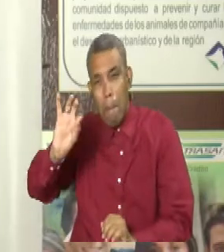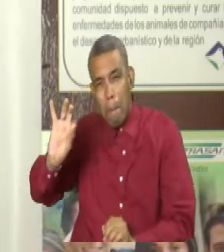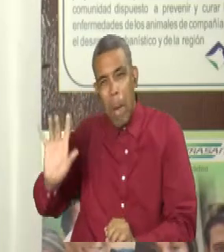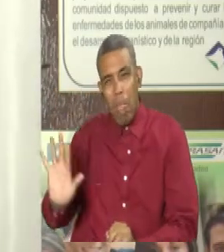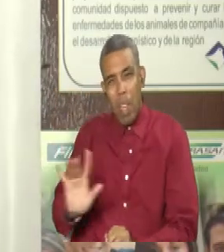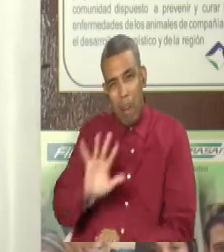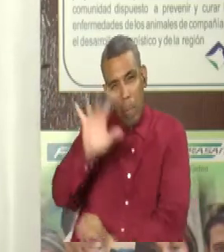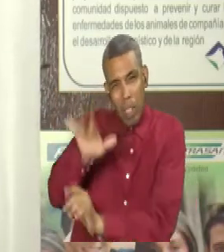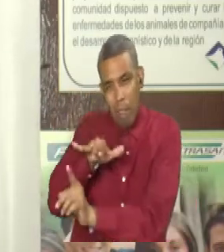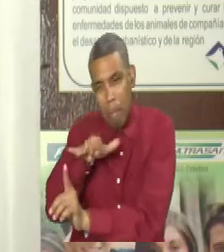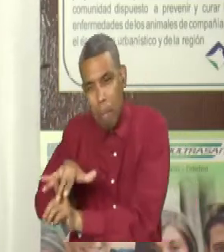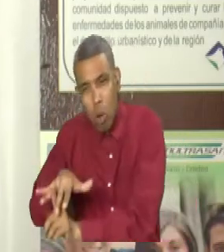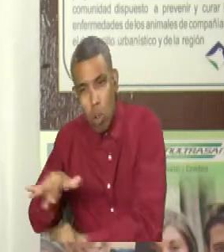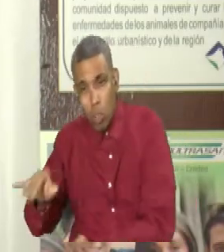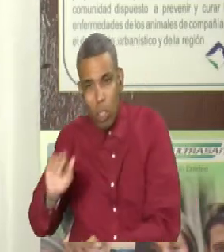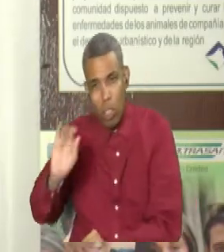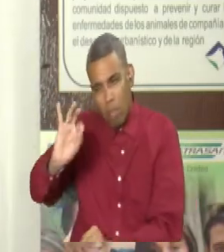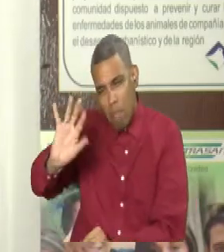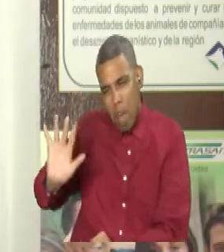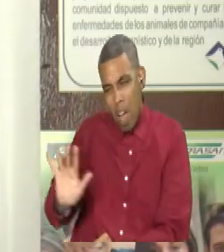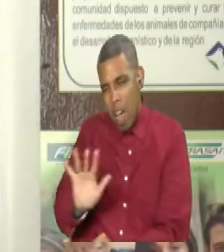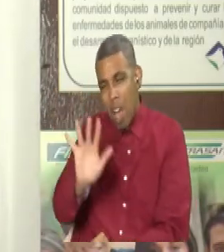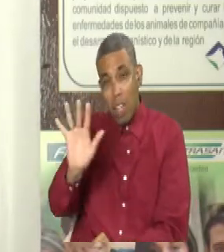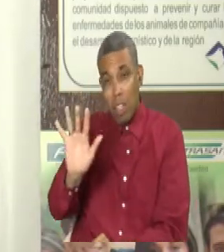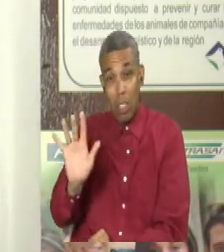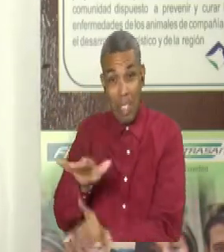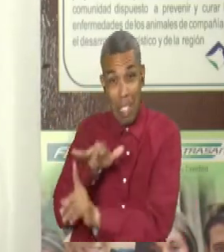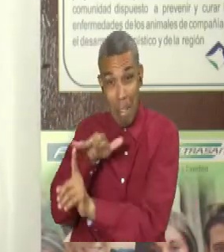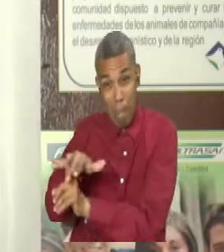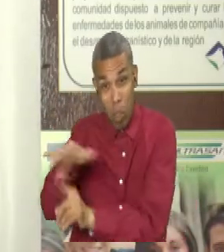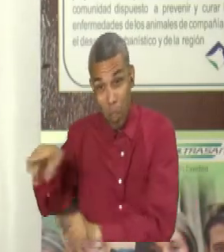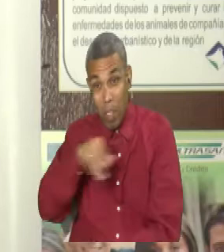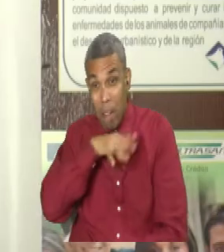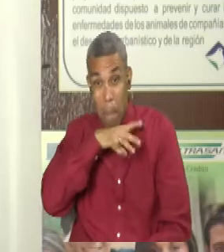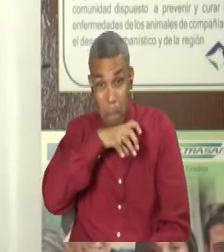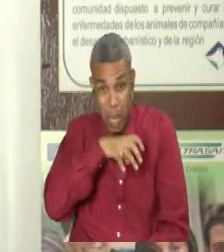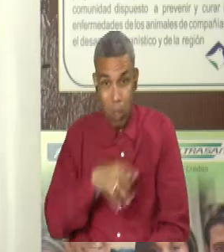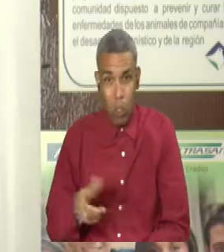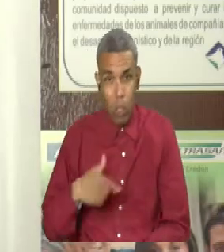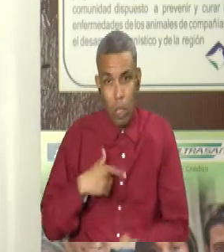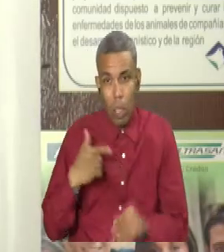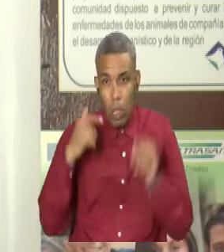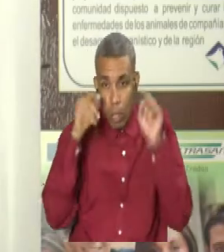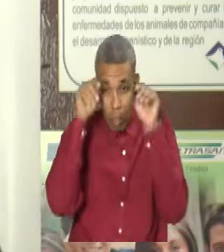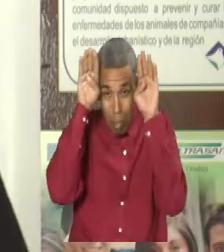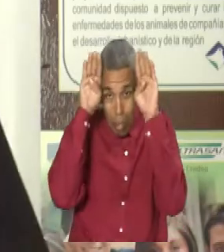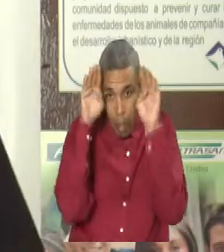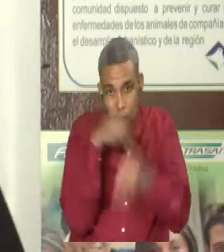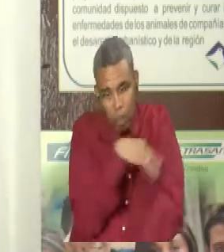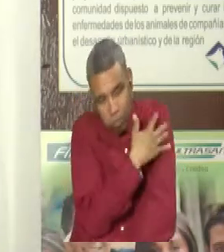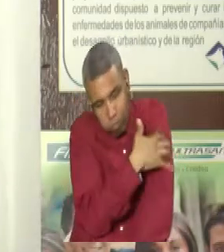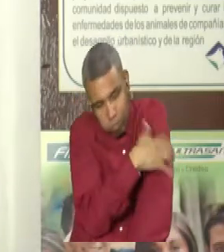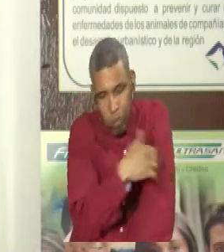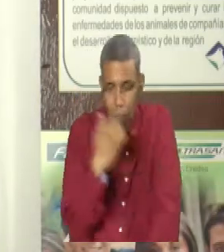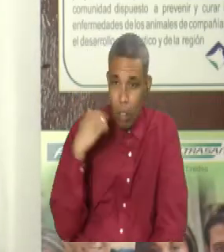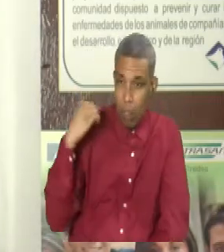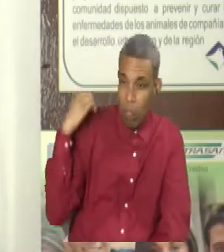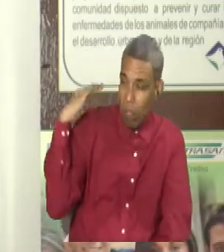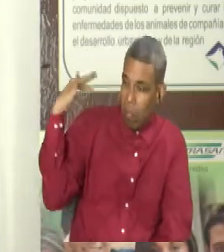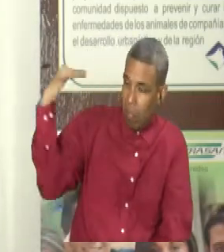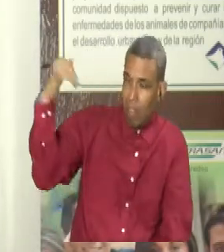unas sustancias que se llaman toxinas, y esas toxinas son las que generan un mal olor. Entonces, el alimento